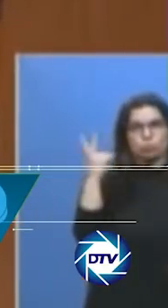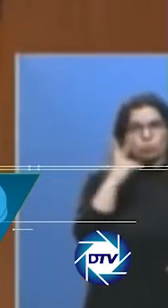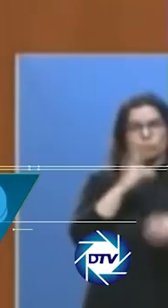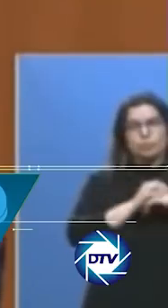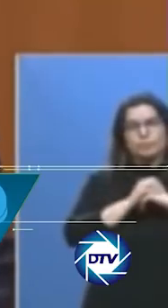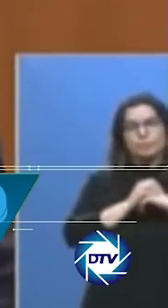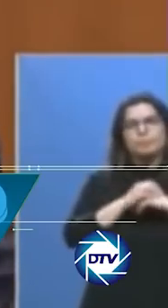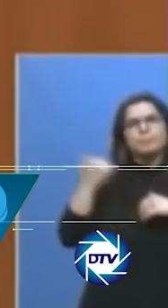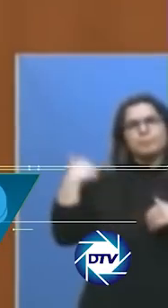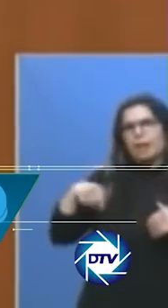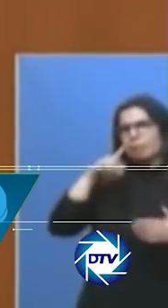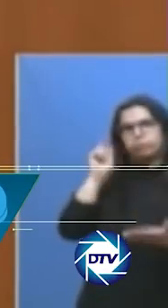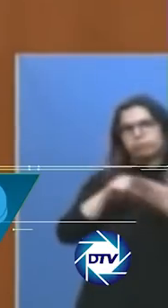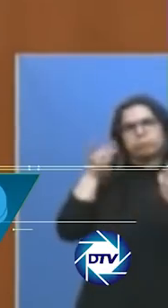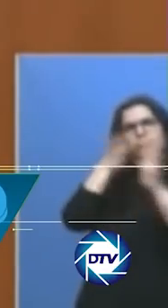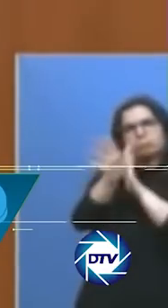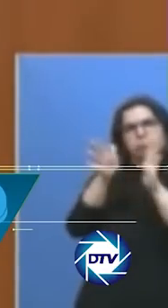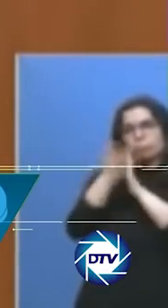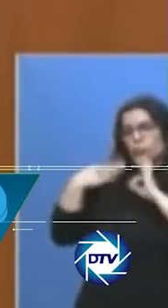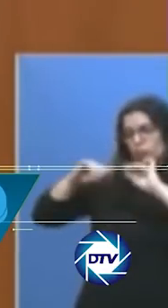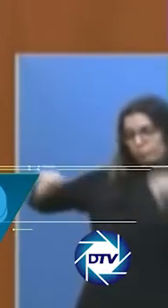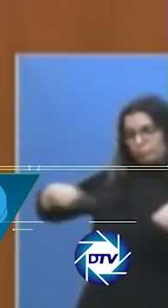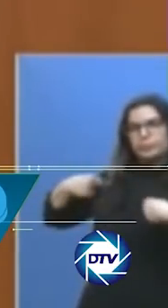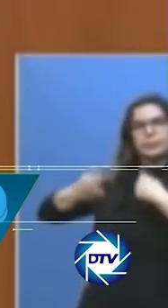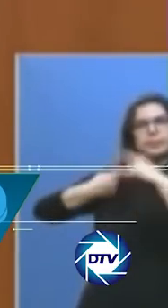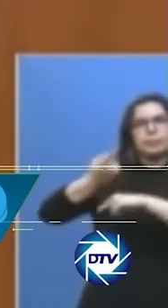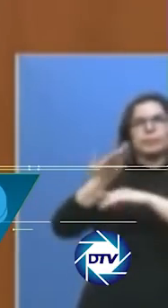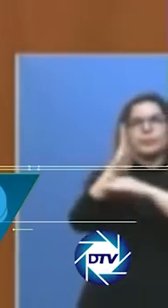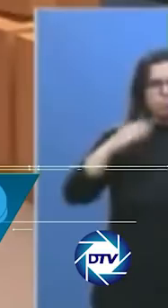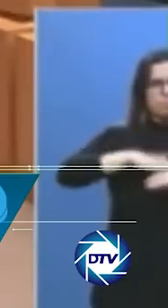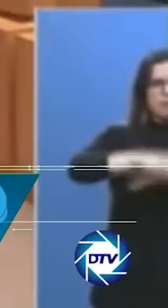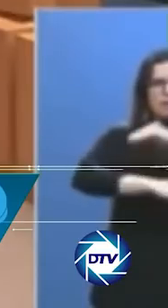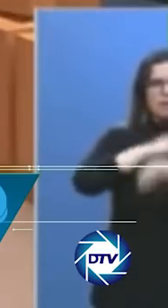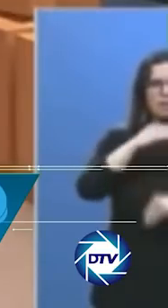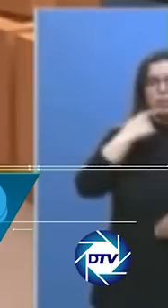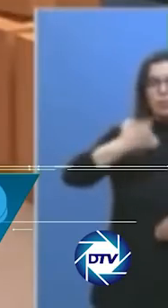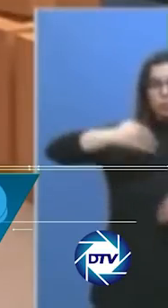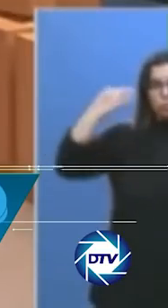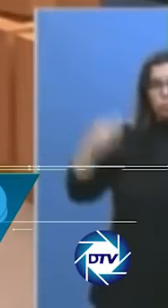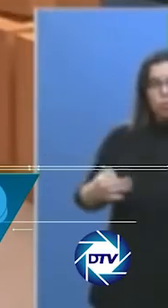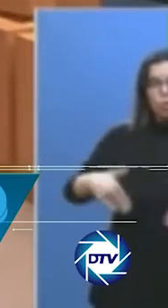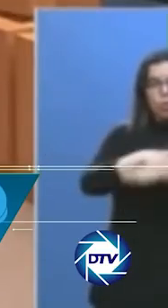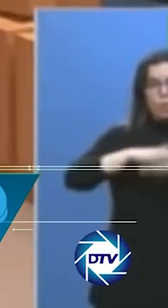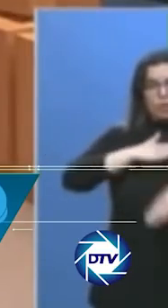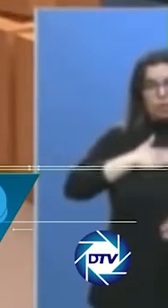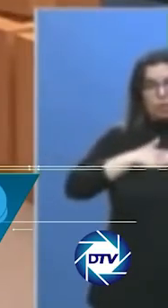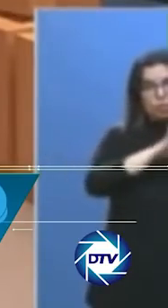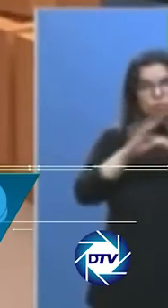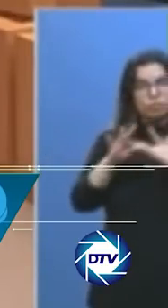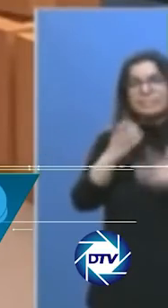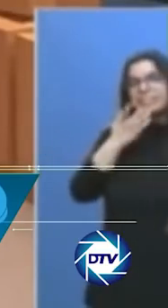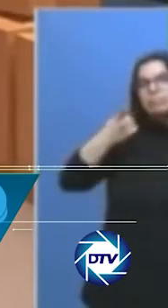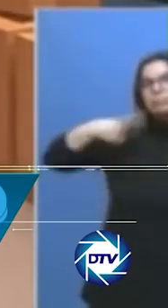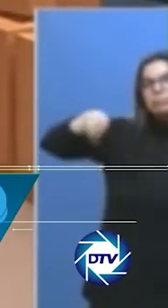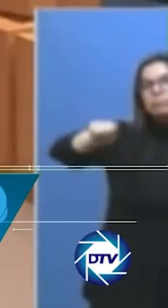eso fascismo? Dos, entregar una bolsa de 300 millones de euros para ayudar a la industria, captación de empresas, generación de emprendedores, etcétera,